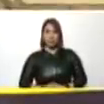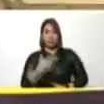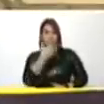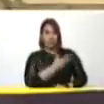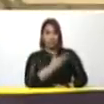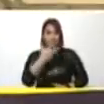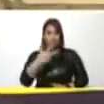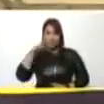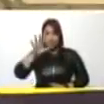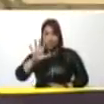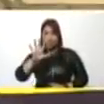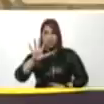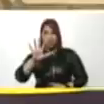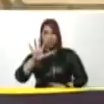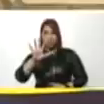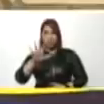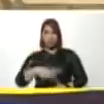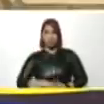335,